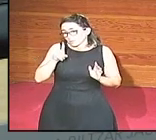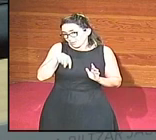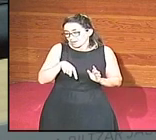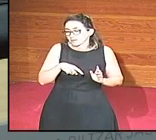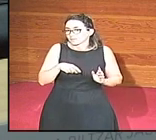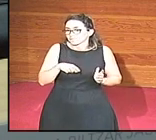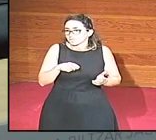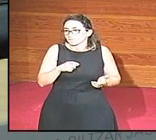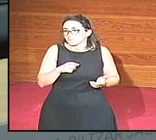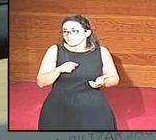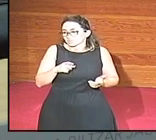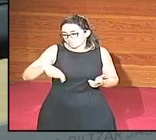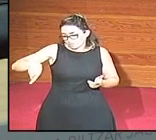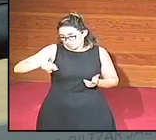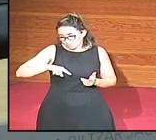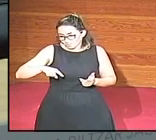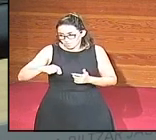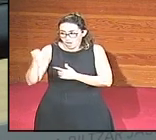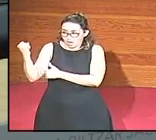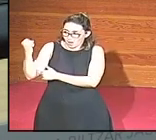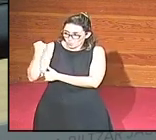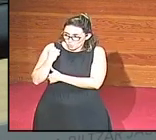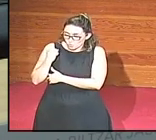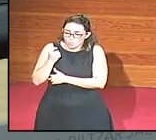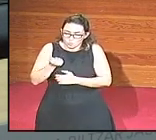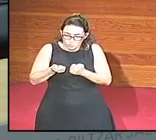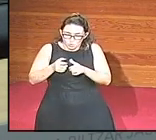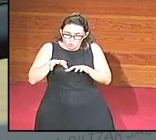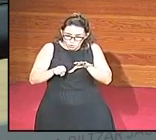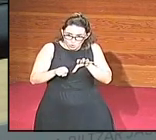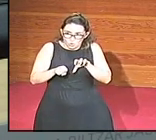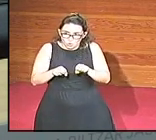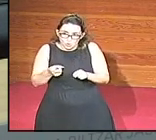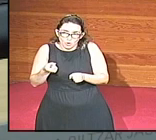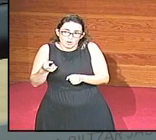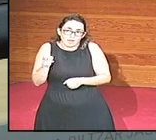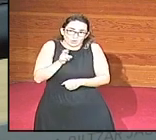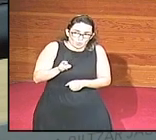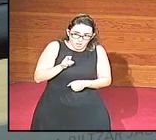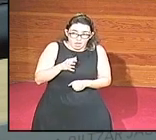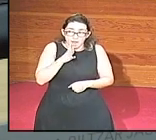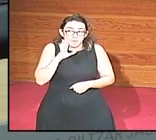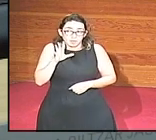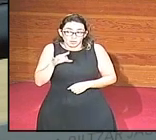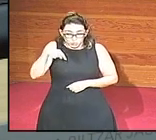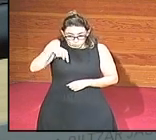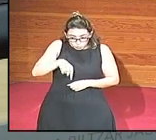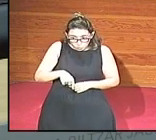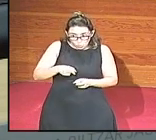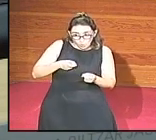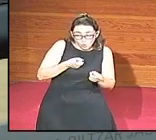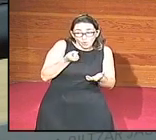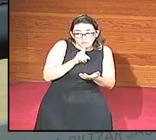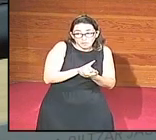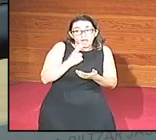apoyo para ir recuperando terreno poco a poco. Parece que ayer empezaba la ofensiva en el sur, ya veremos qué recorrido